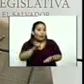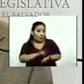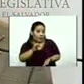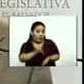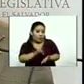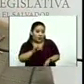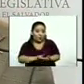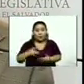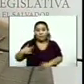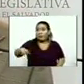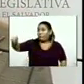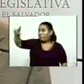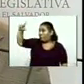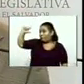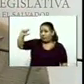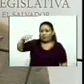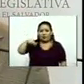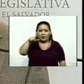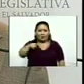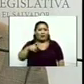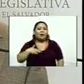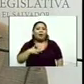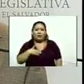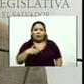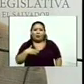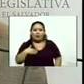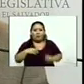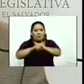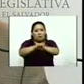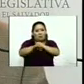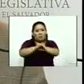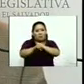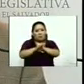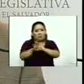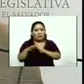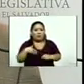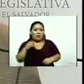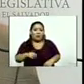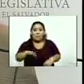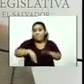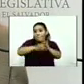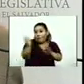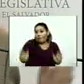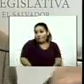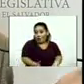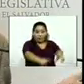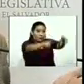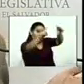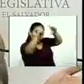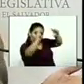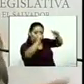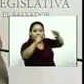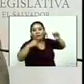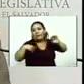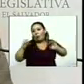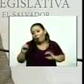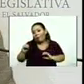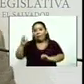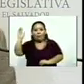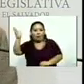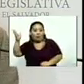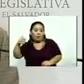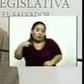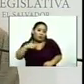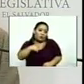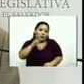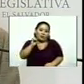para tomarse una selfie, ahí dicen que es la que tiene más promoción la selfie que el mensaje de él, ¿verdad? Esos son, como